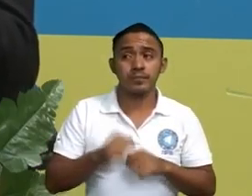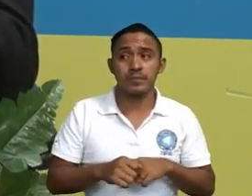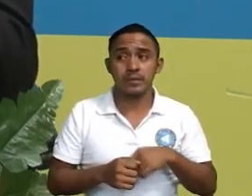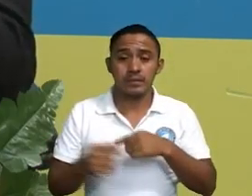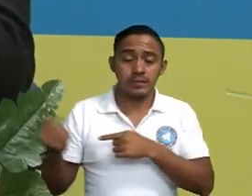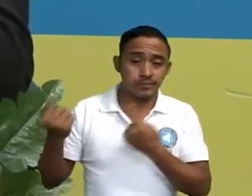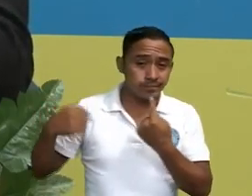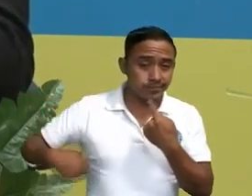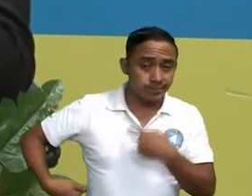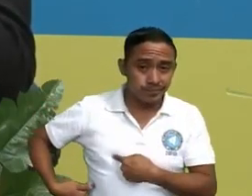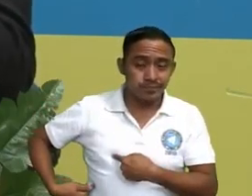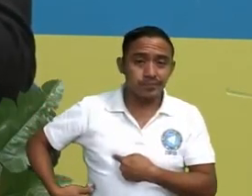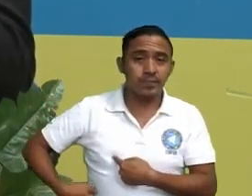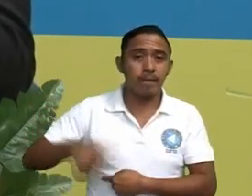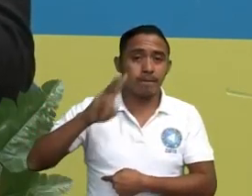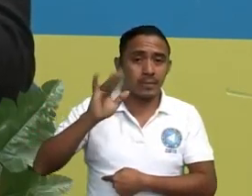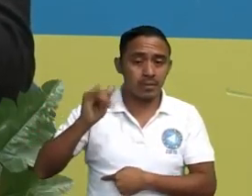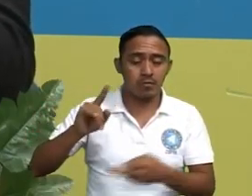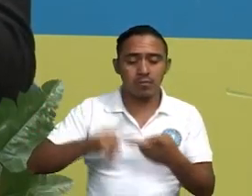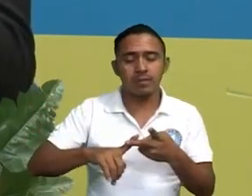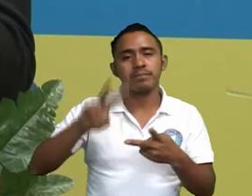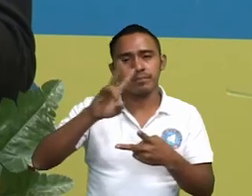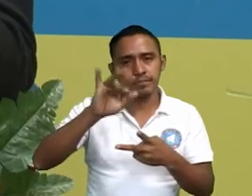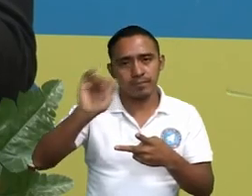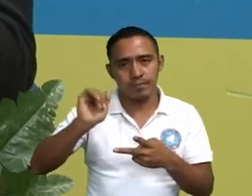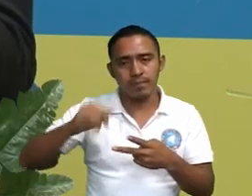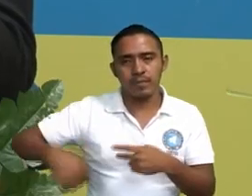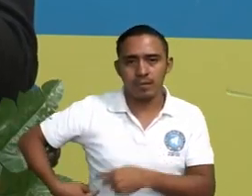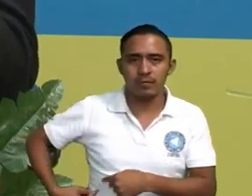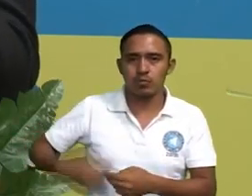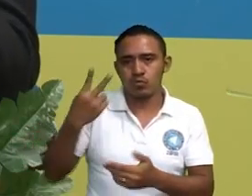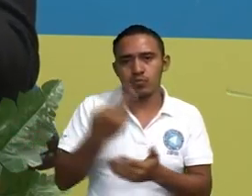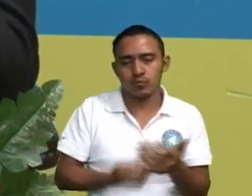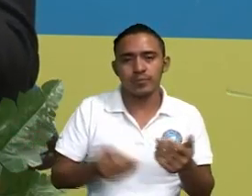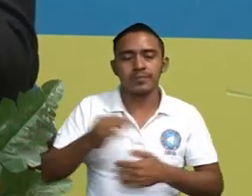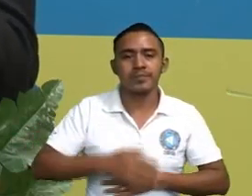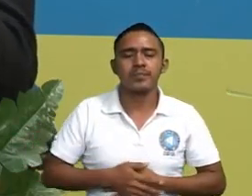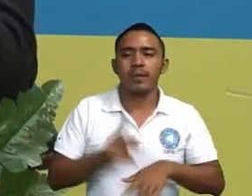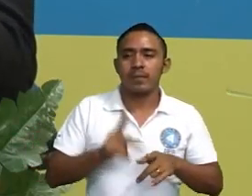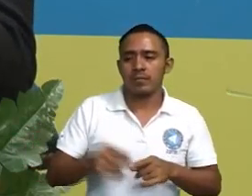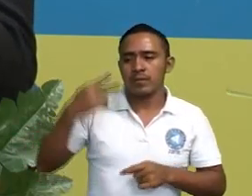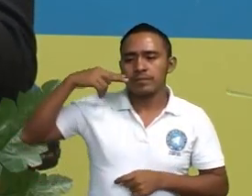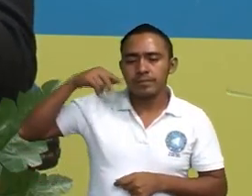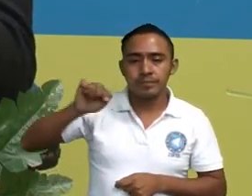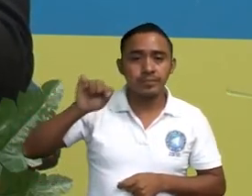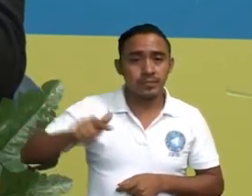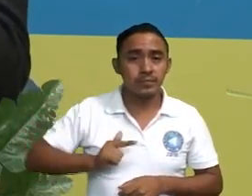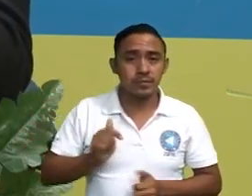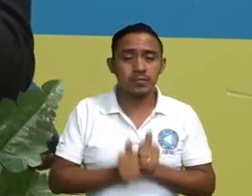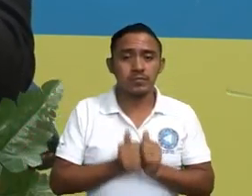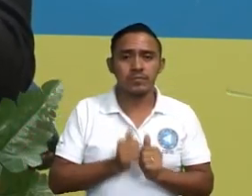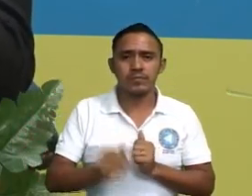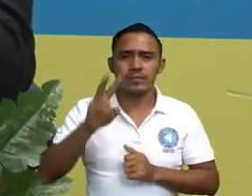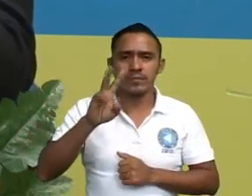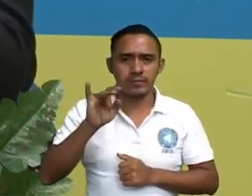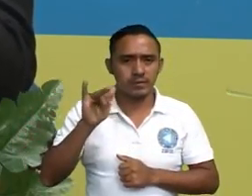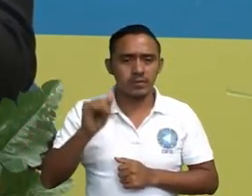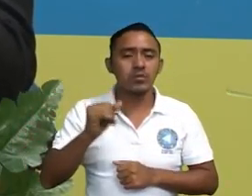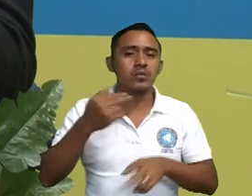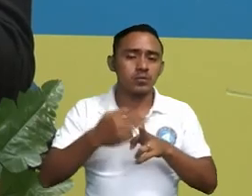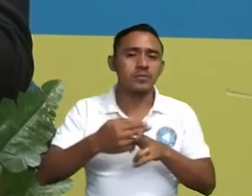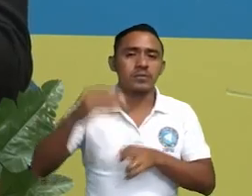la vesícula, sino en la vía biliar. Entonces, normalmente se dice que los pacientes con factores de riesgo para desarrollar cálculos son aquellos pacientes